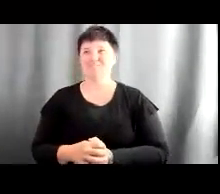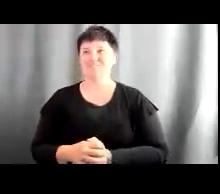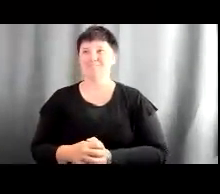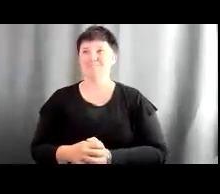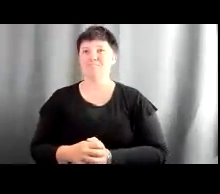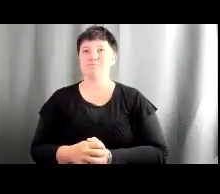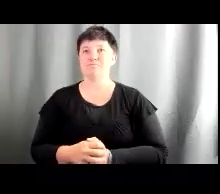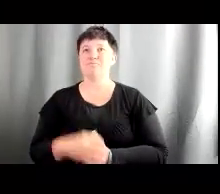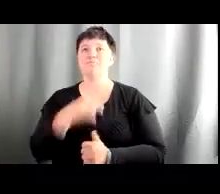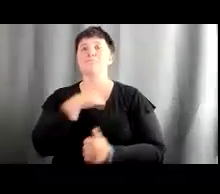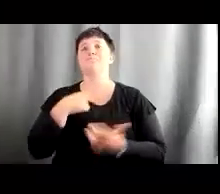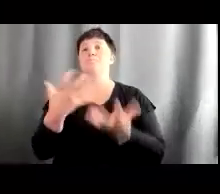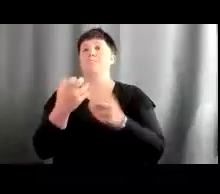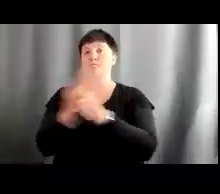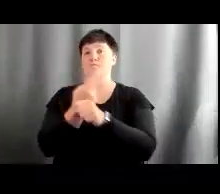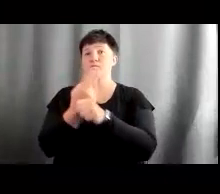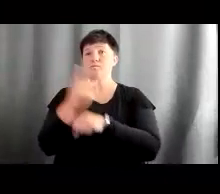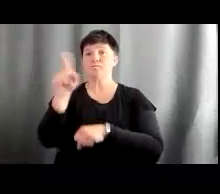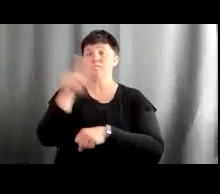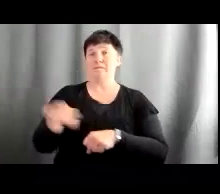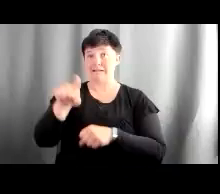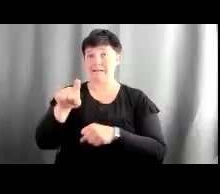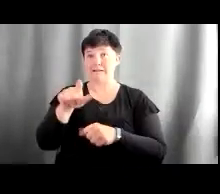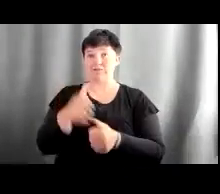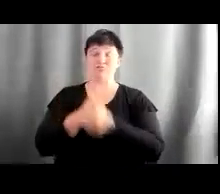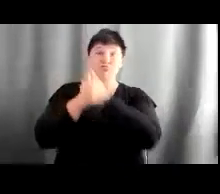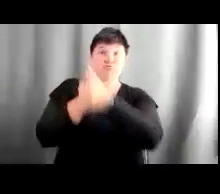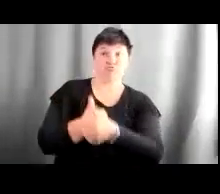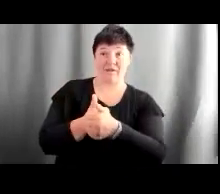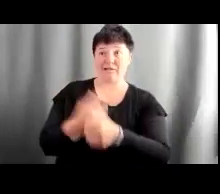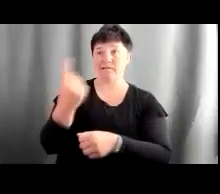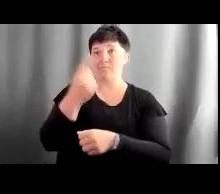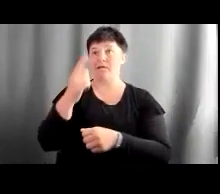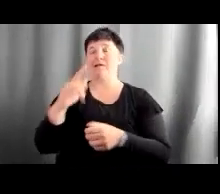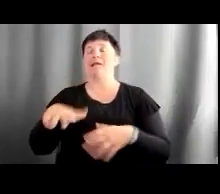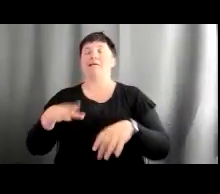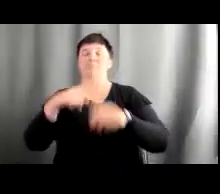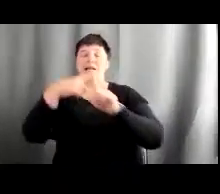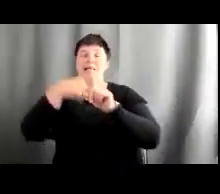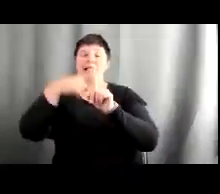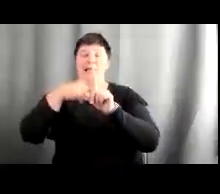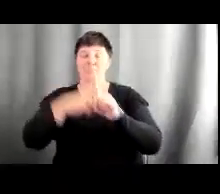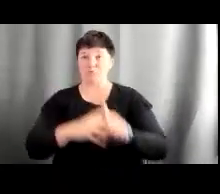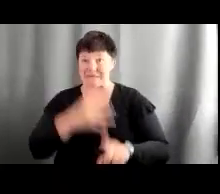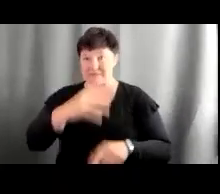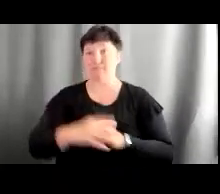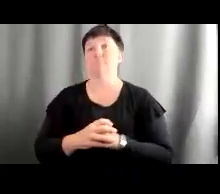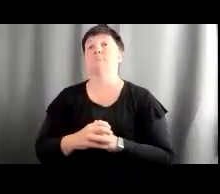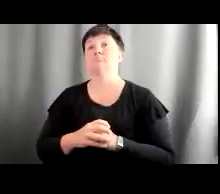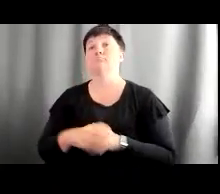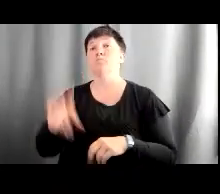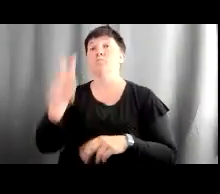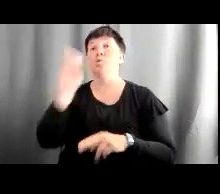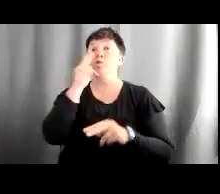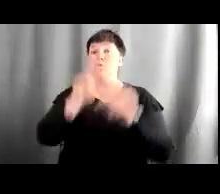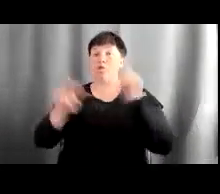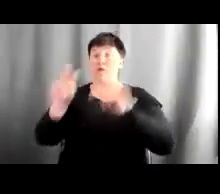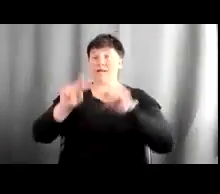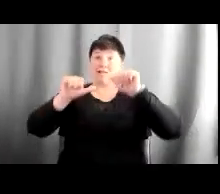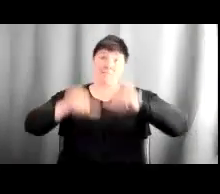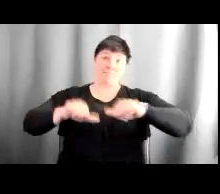En este caso queremos usar esto para rastrear la resiliencia climática. Estamos buscando la capacidad de comunidad